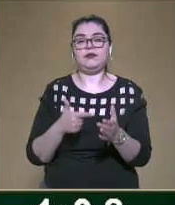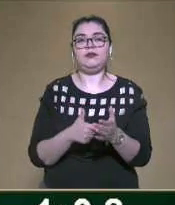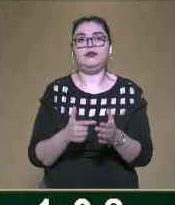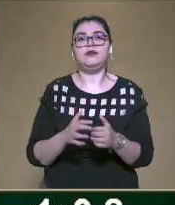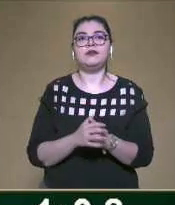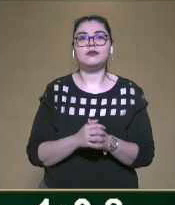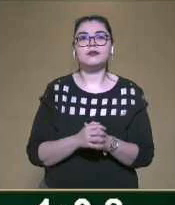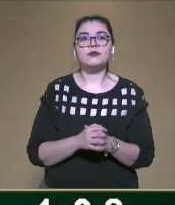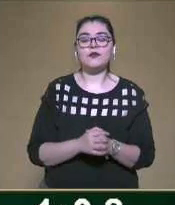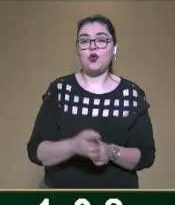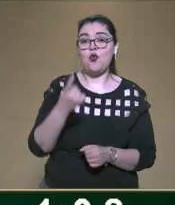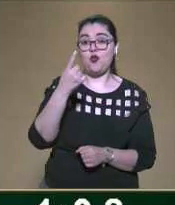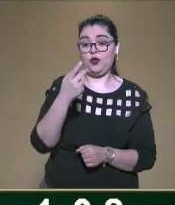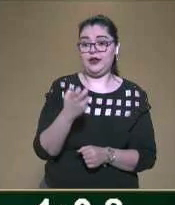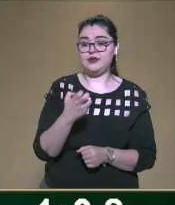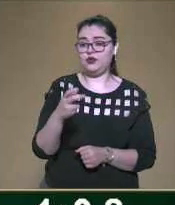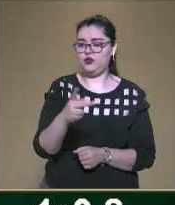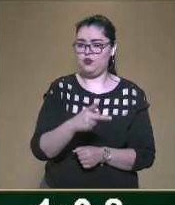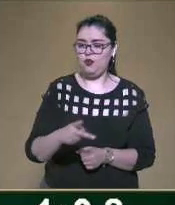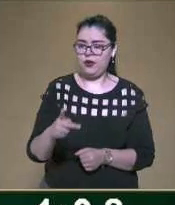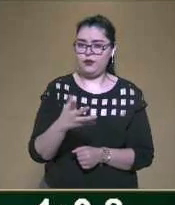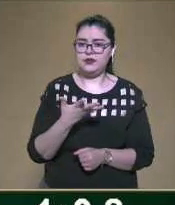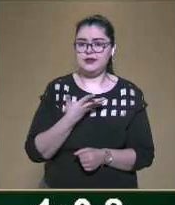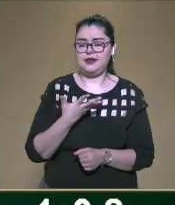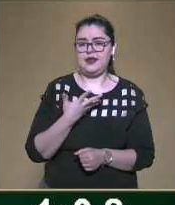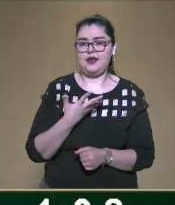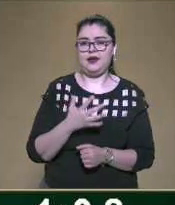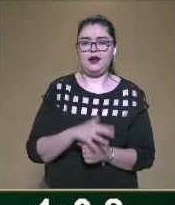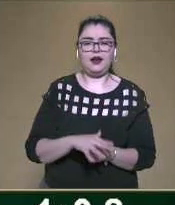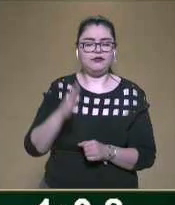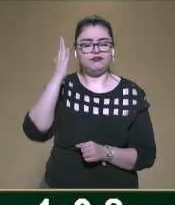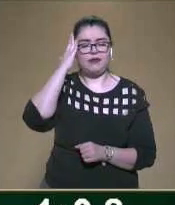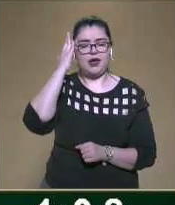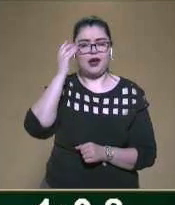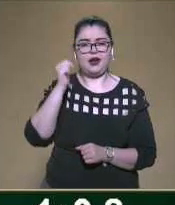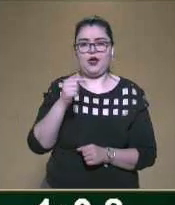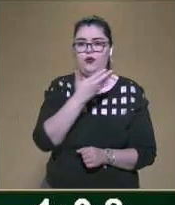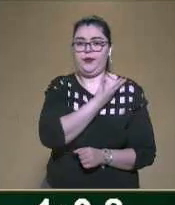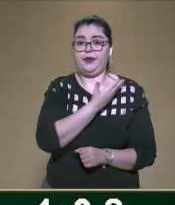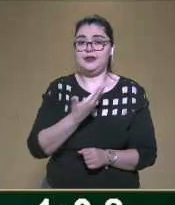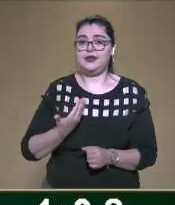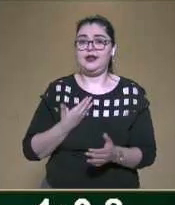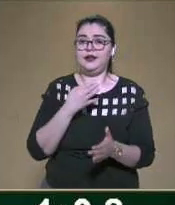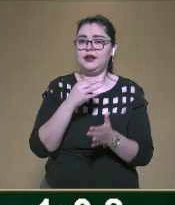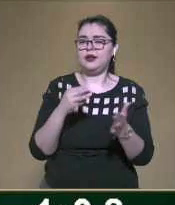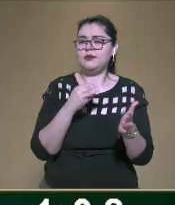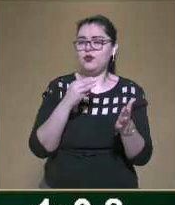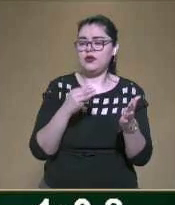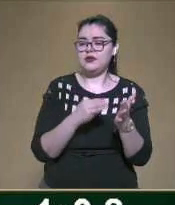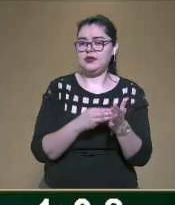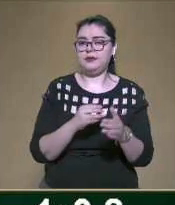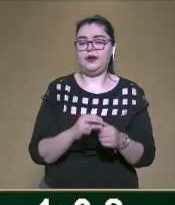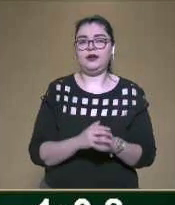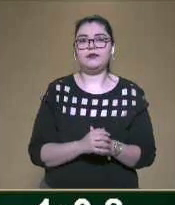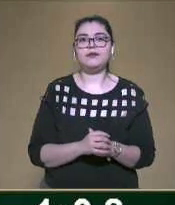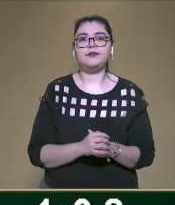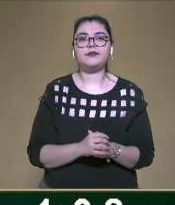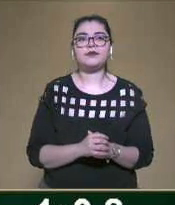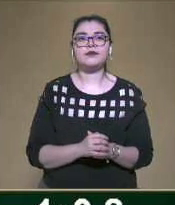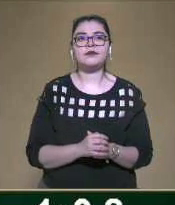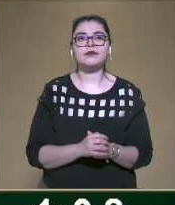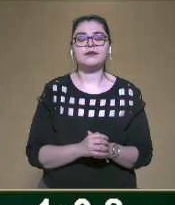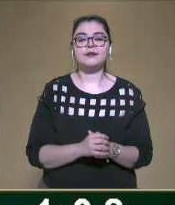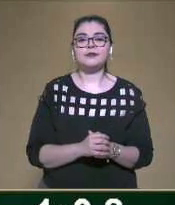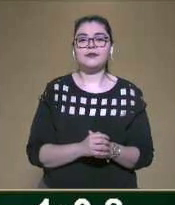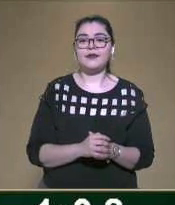ciudades es la cabecera municipal, pues ahí despacha el presidente municipal. La capital de nuestro estado es la ciudad